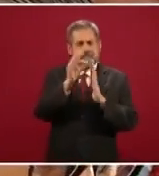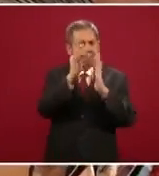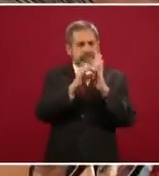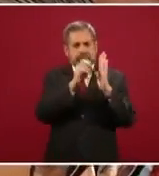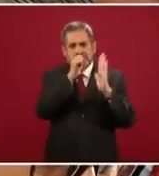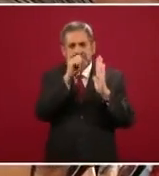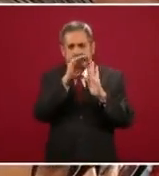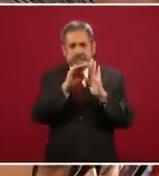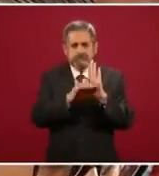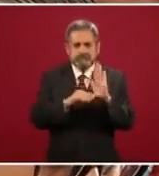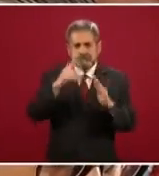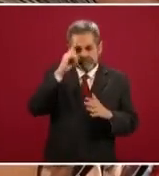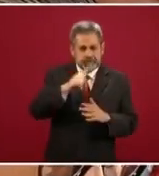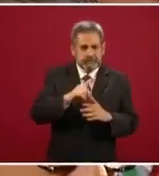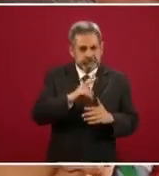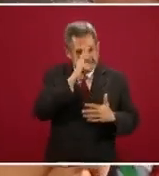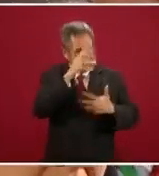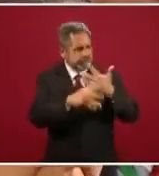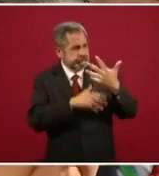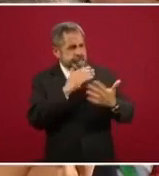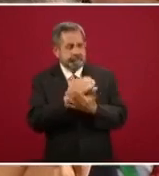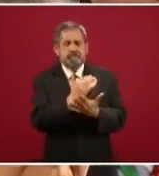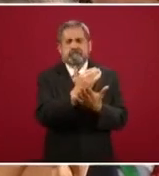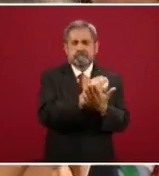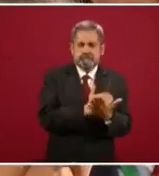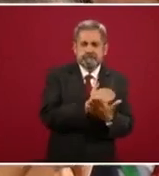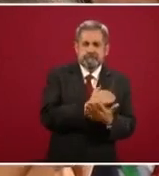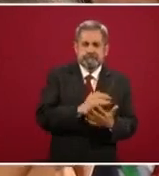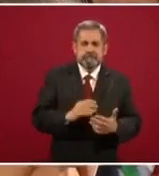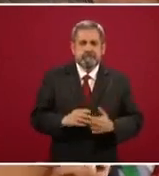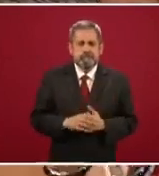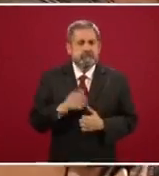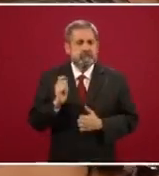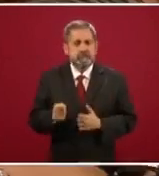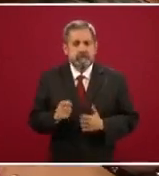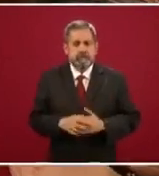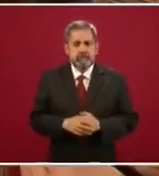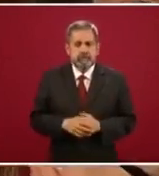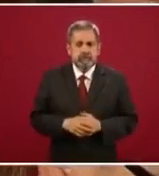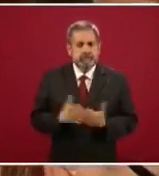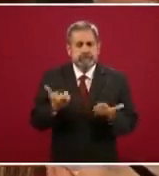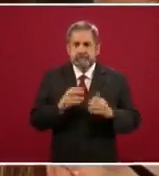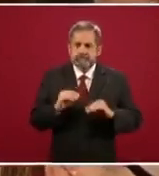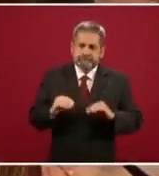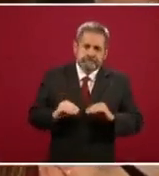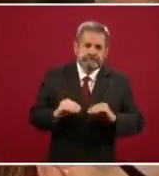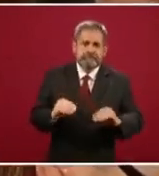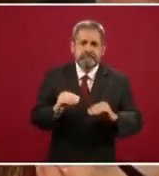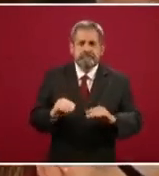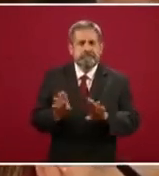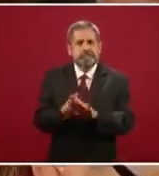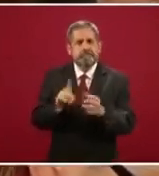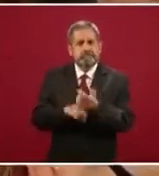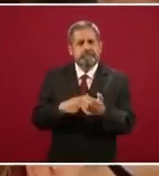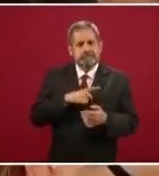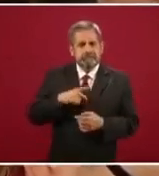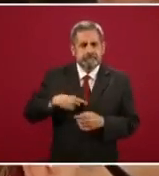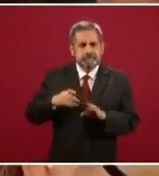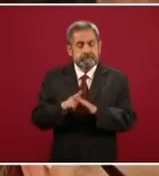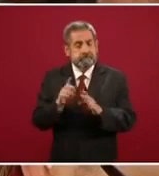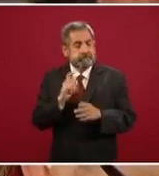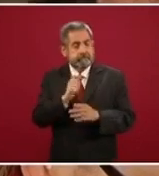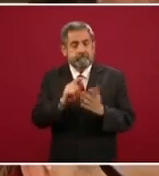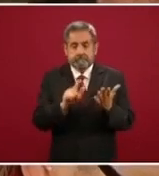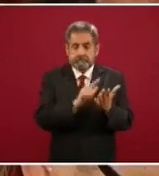para combatir las violencias contra las mujeres. Son acciones que tendrán que ver con